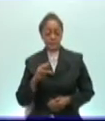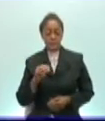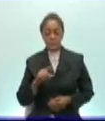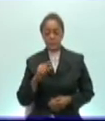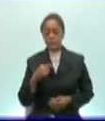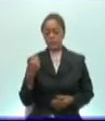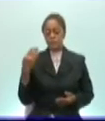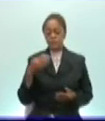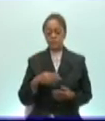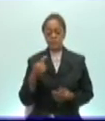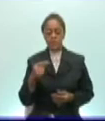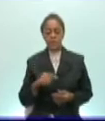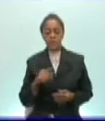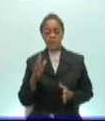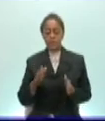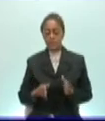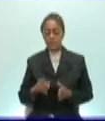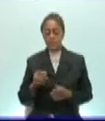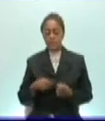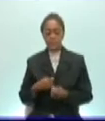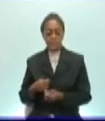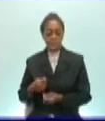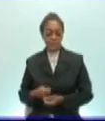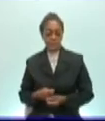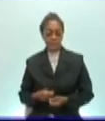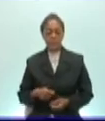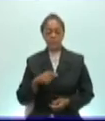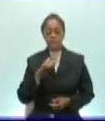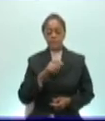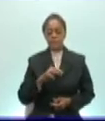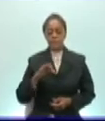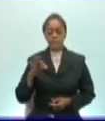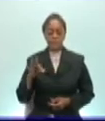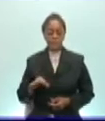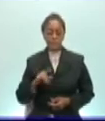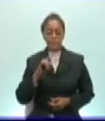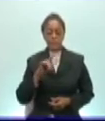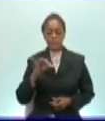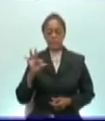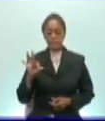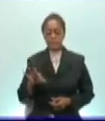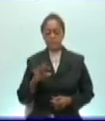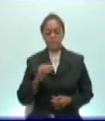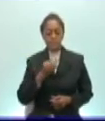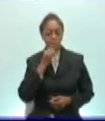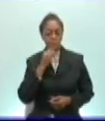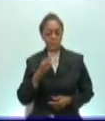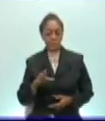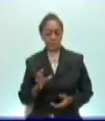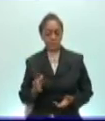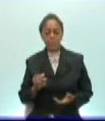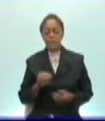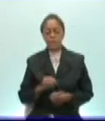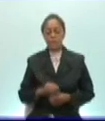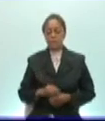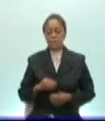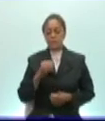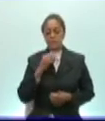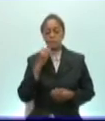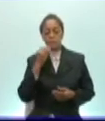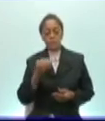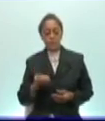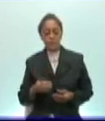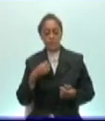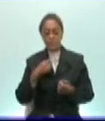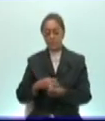nosotros arribamos a esta etapa ya de la guerra, 1898, habían factores que eran posibles, ¿no? Que hacían posible que